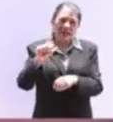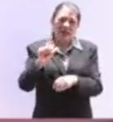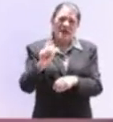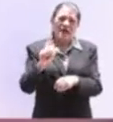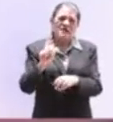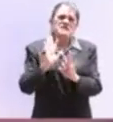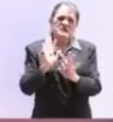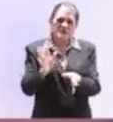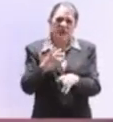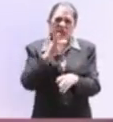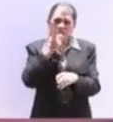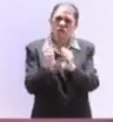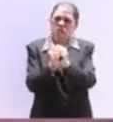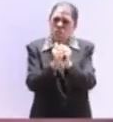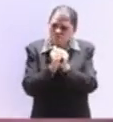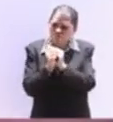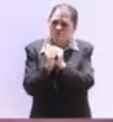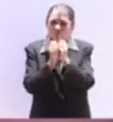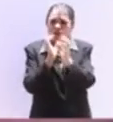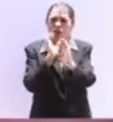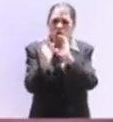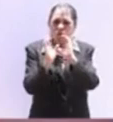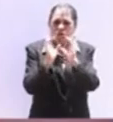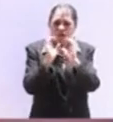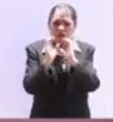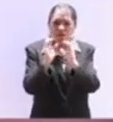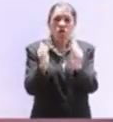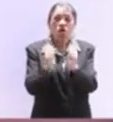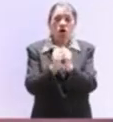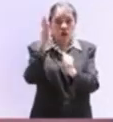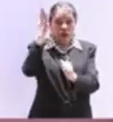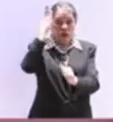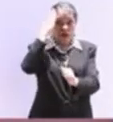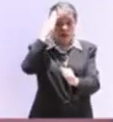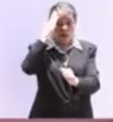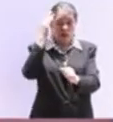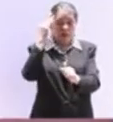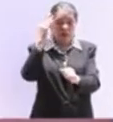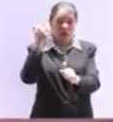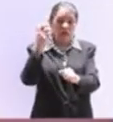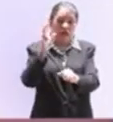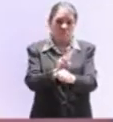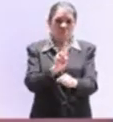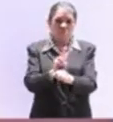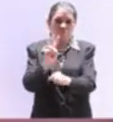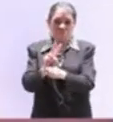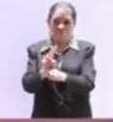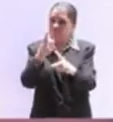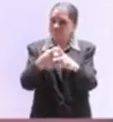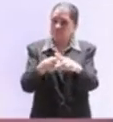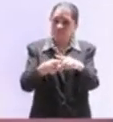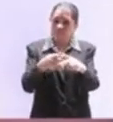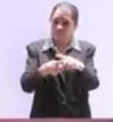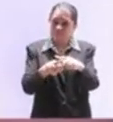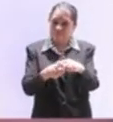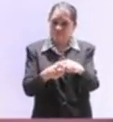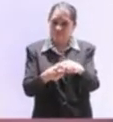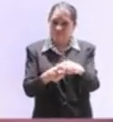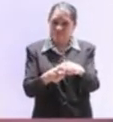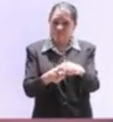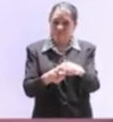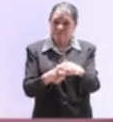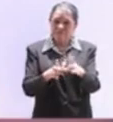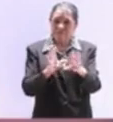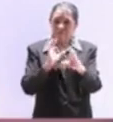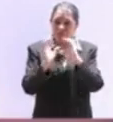tenemos una estrecha comunicación con la Auditoría Superior de la Federación. Y hemos convenido para este año